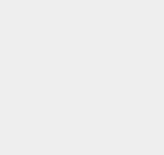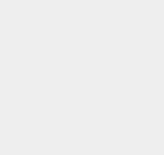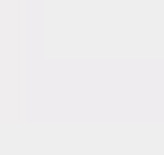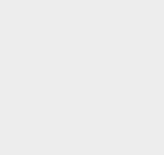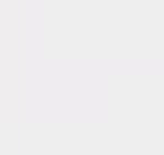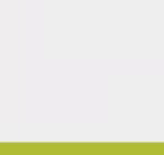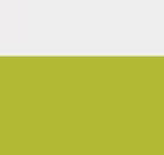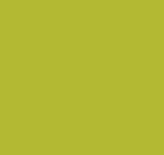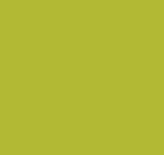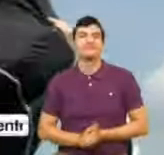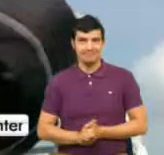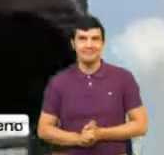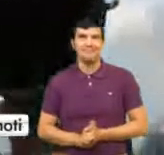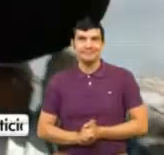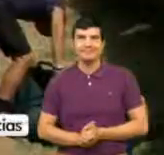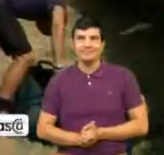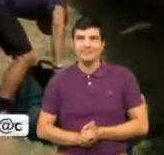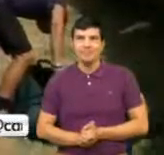Antro.com.